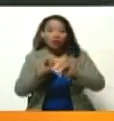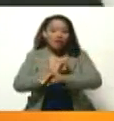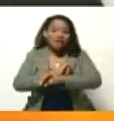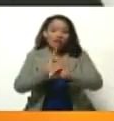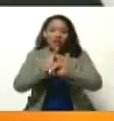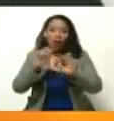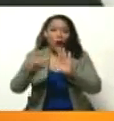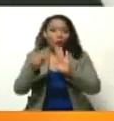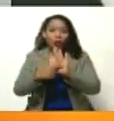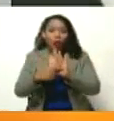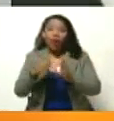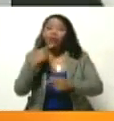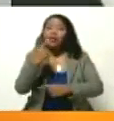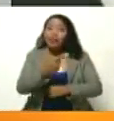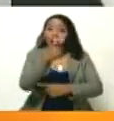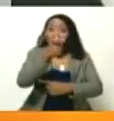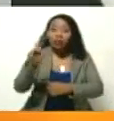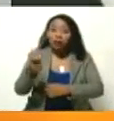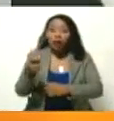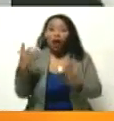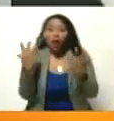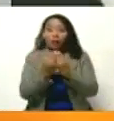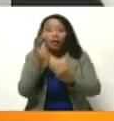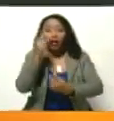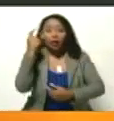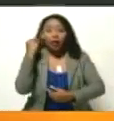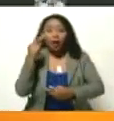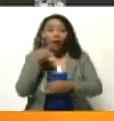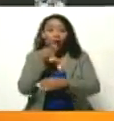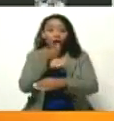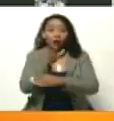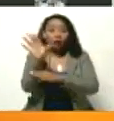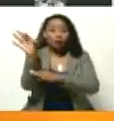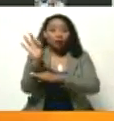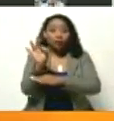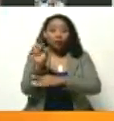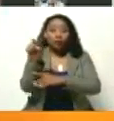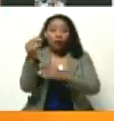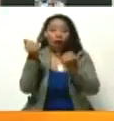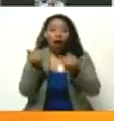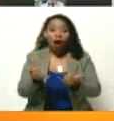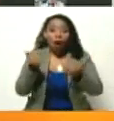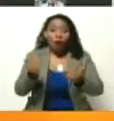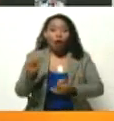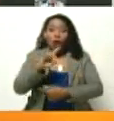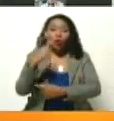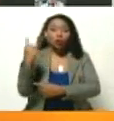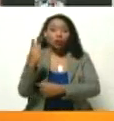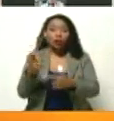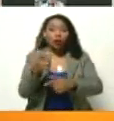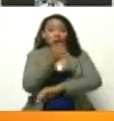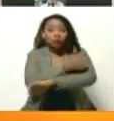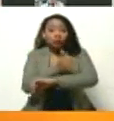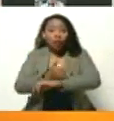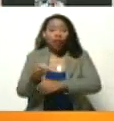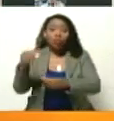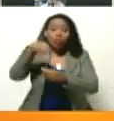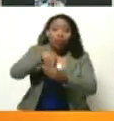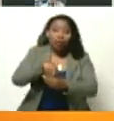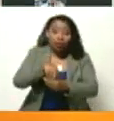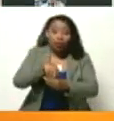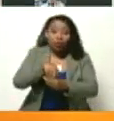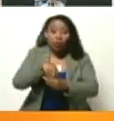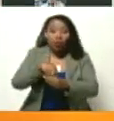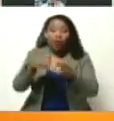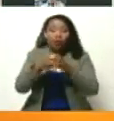Juramentaciones es decirle a la gente, a los compañeros y las compañeras que fueron electos, bueno, usted tiene ahora no solo la autoridad dentro del partido, en su